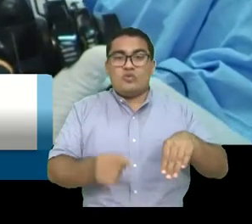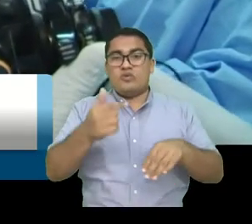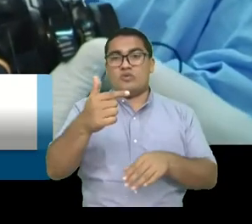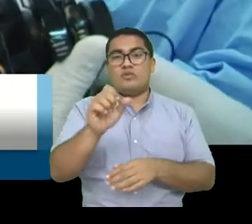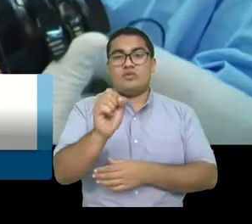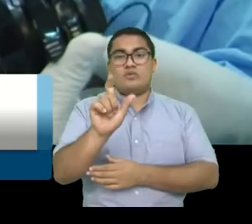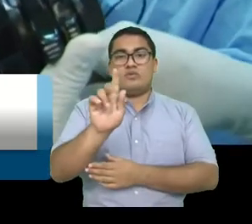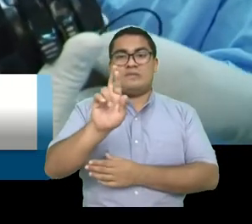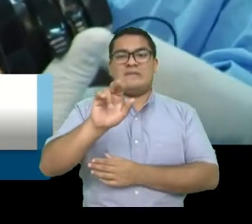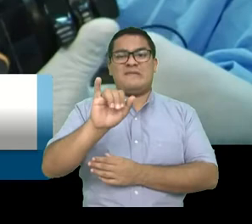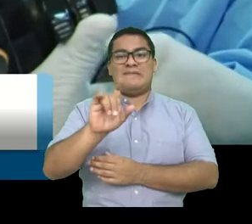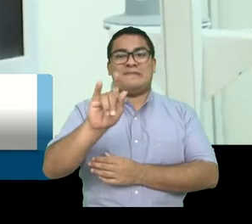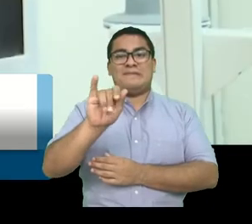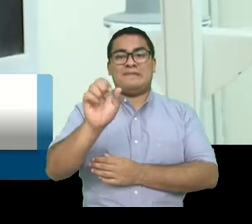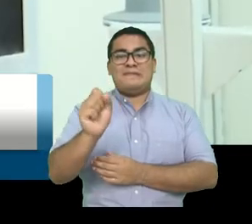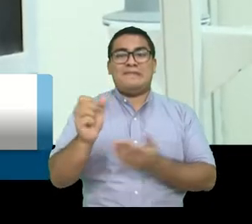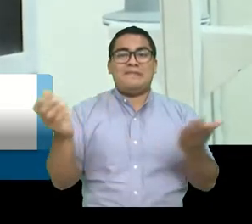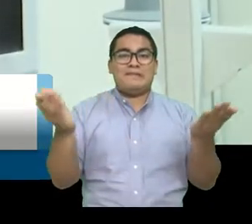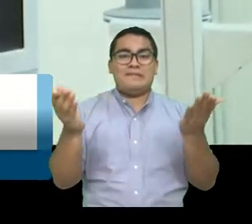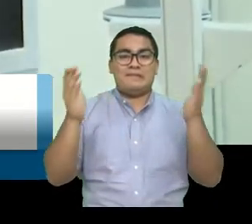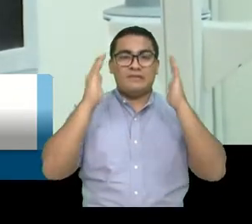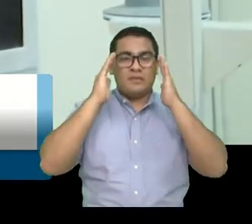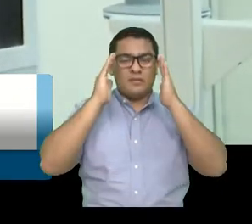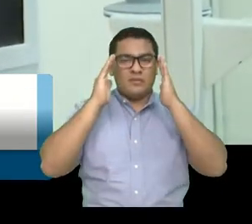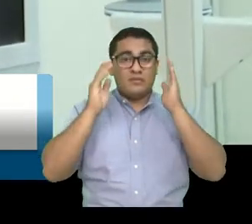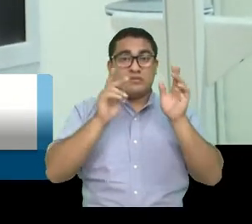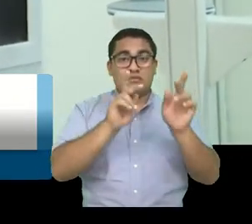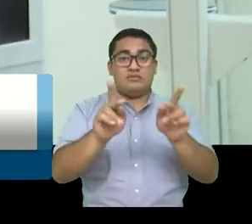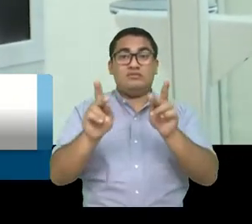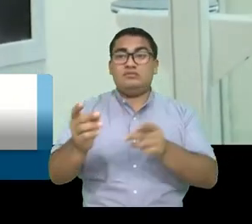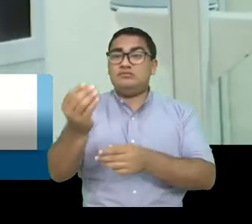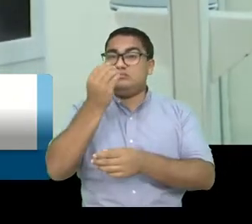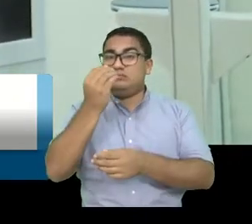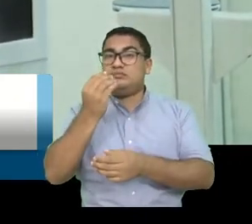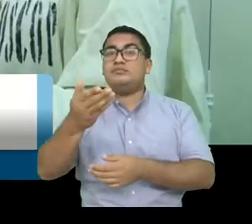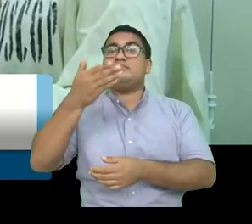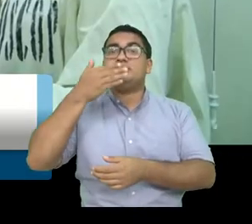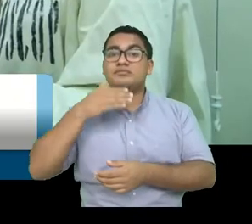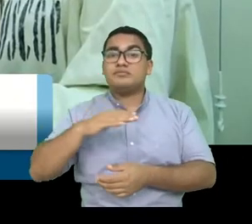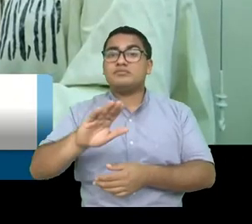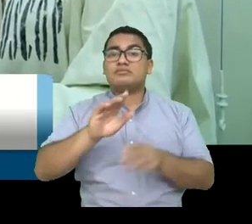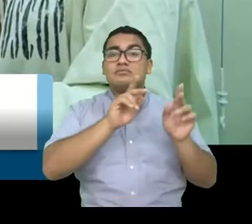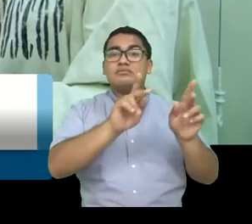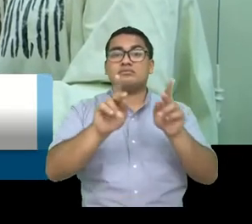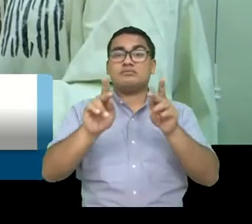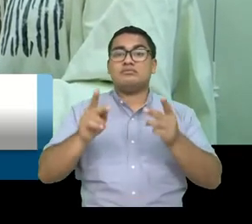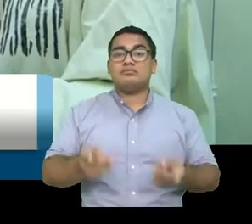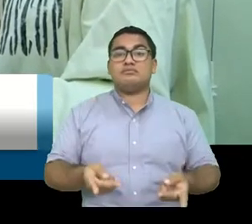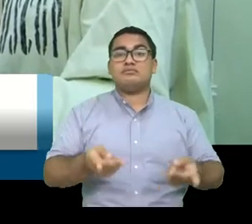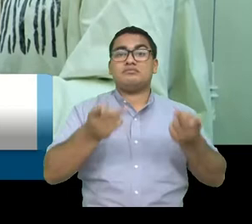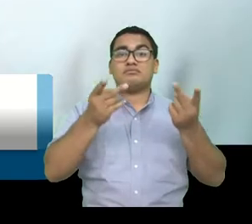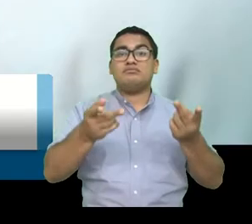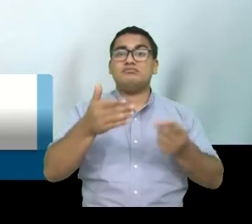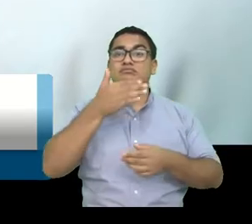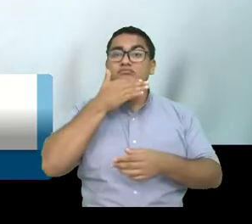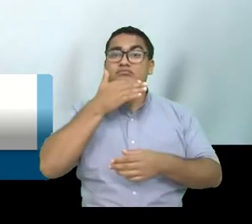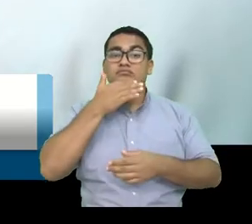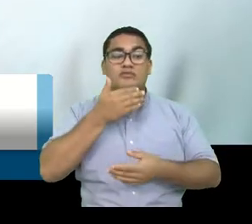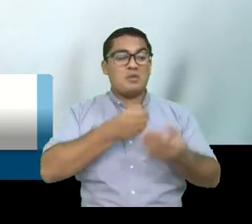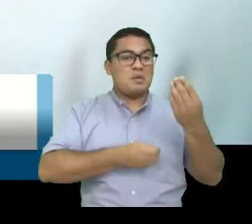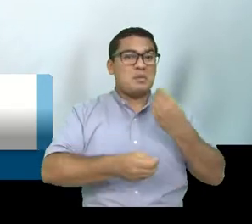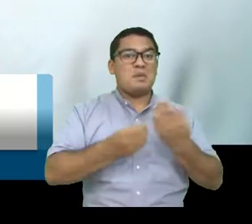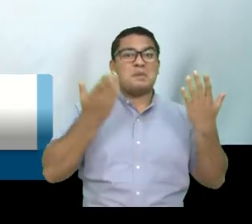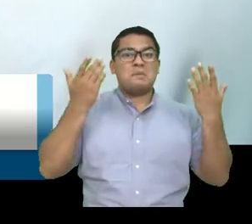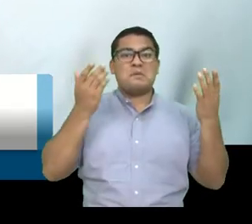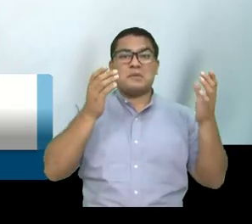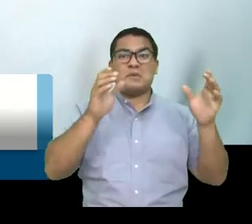así también se va a mantener la lesión. Si usted come mal, si usted tiene una vida muy, muy disfuncional en los alimentos,